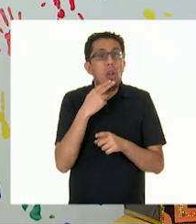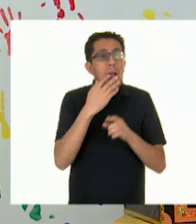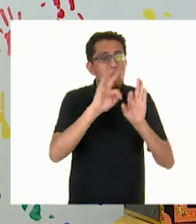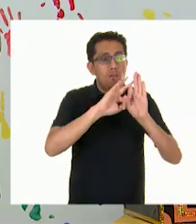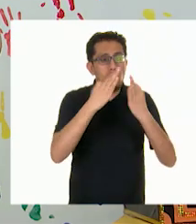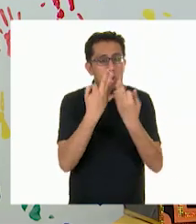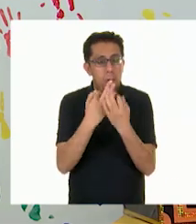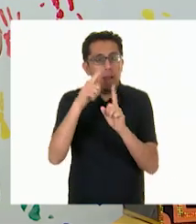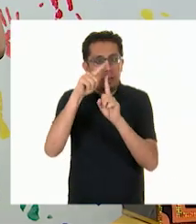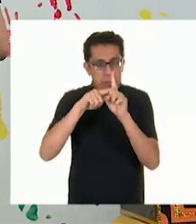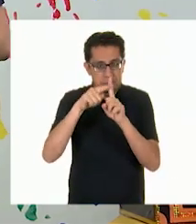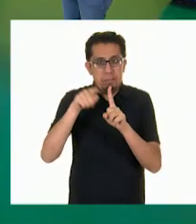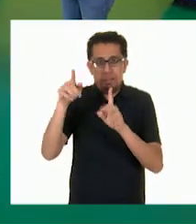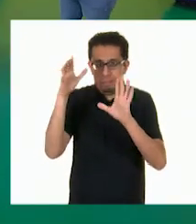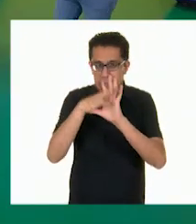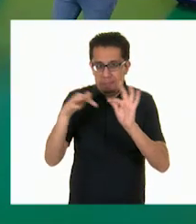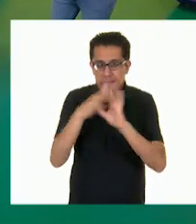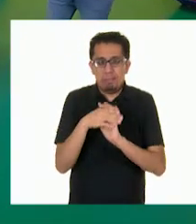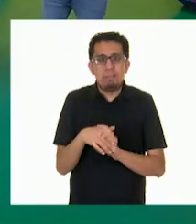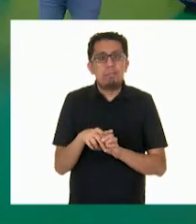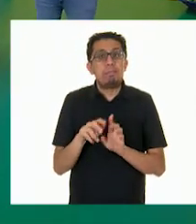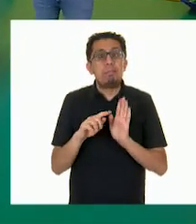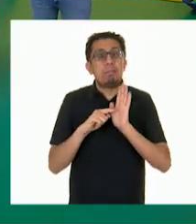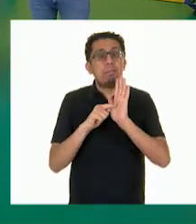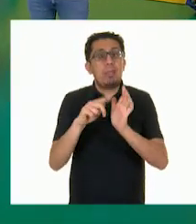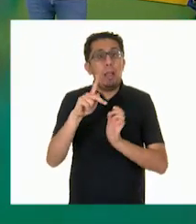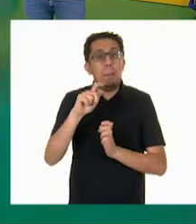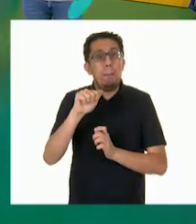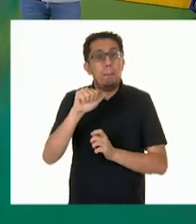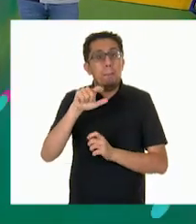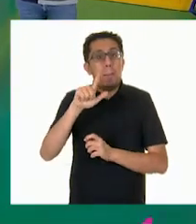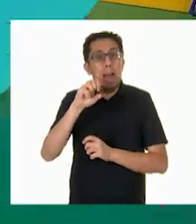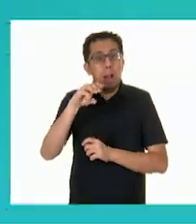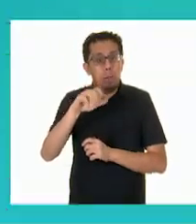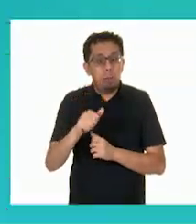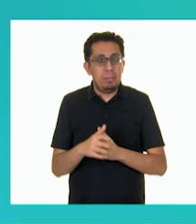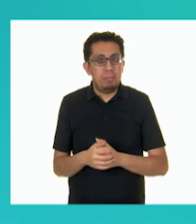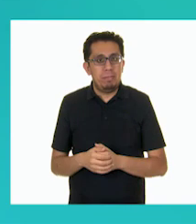termómetros. Excelente. ¿Vamos a verla? Vamos a ver a Paloma. Vamos contigo, Paloma.